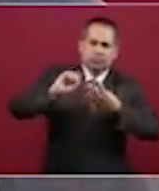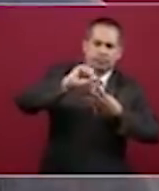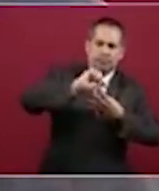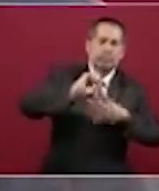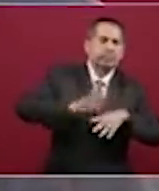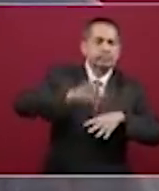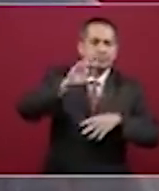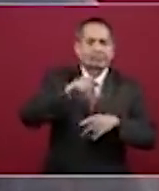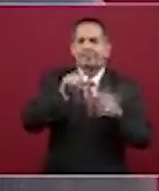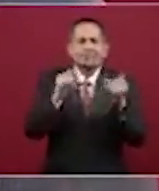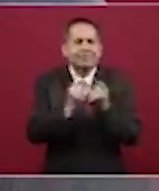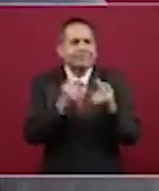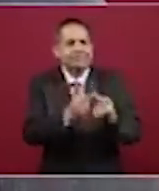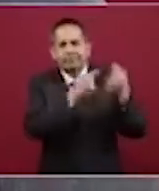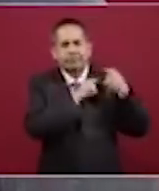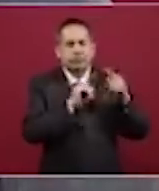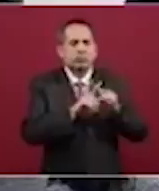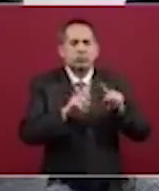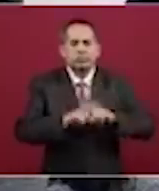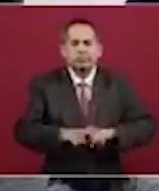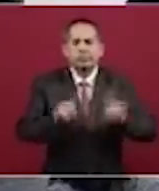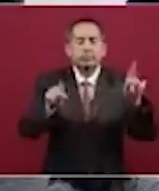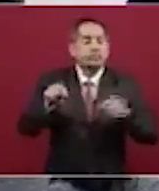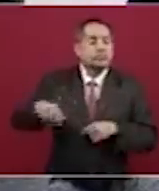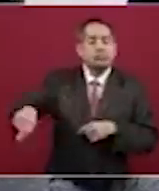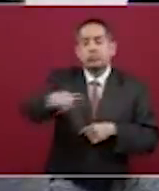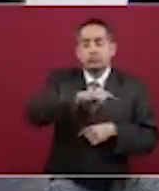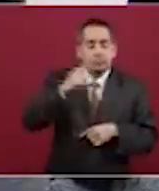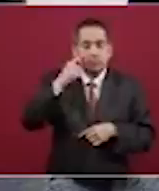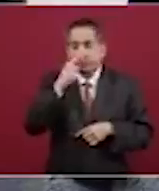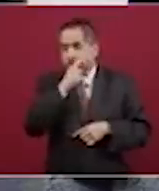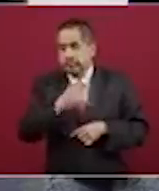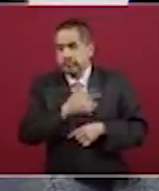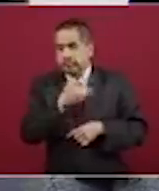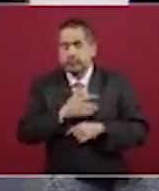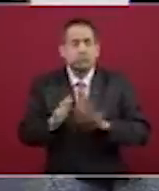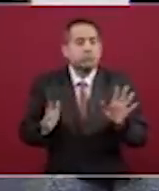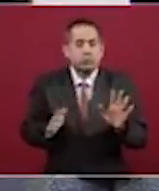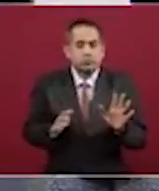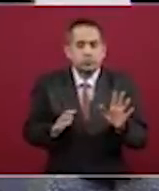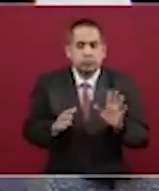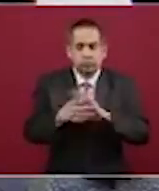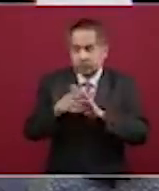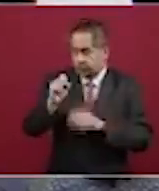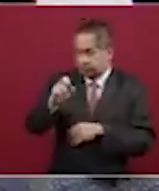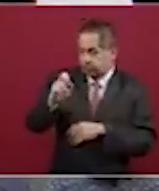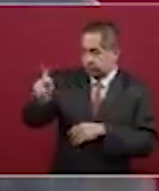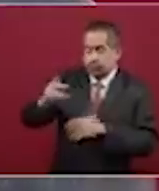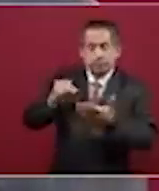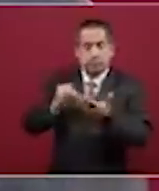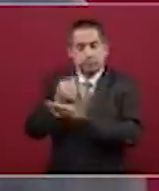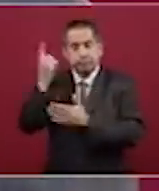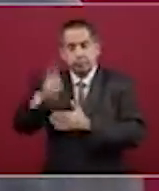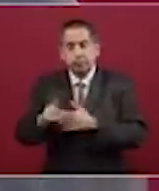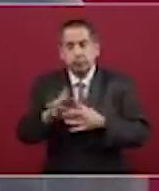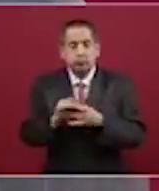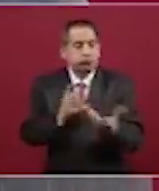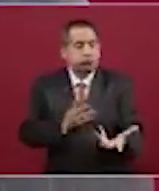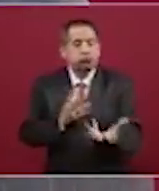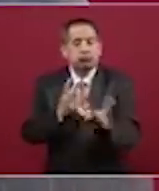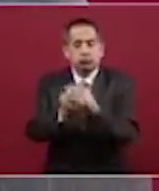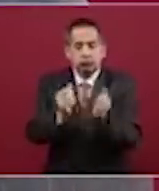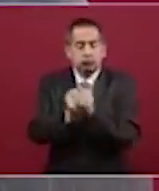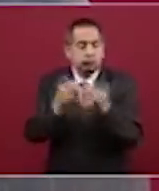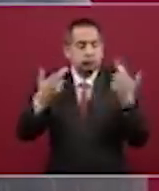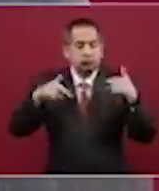no va a ser la carrera magisterial, va a ser una carrera del magisterio y no vamos a definirla en la SEP. La vamos a definir junto